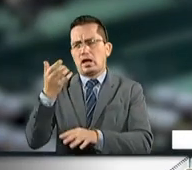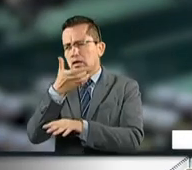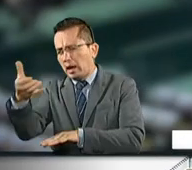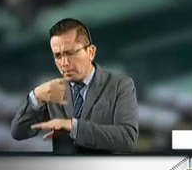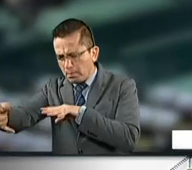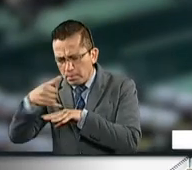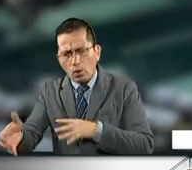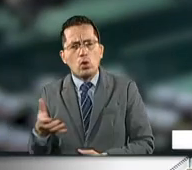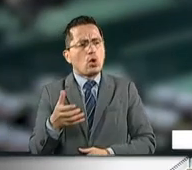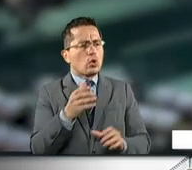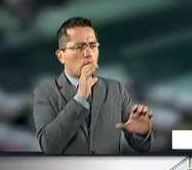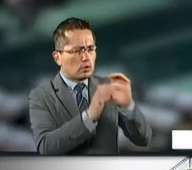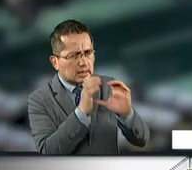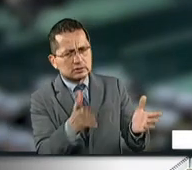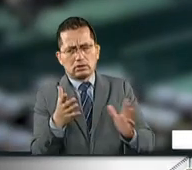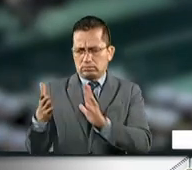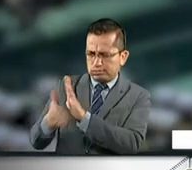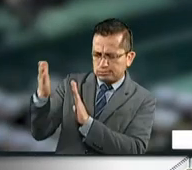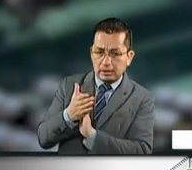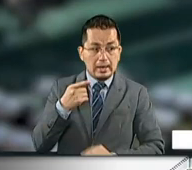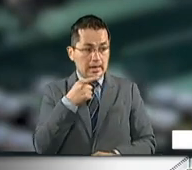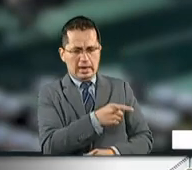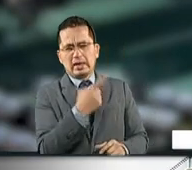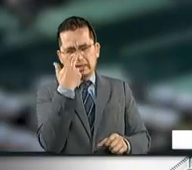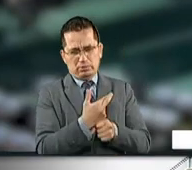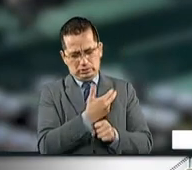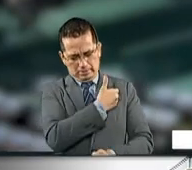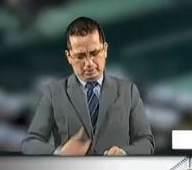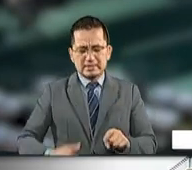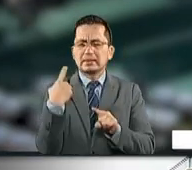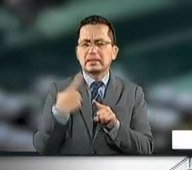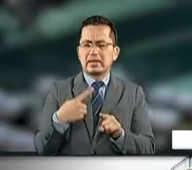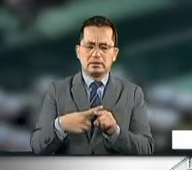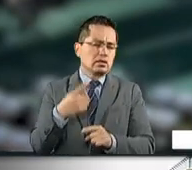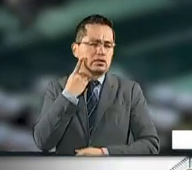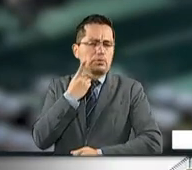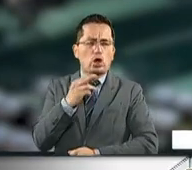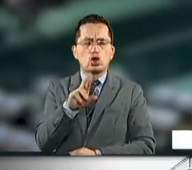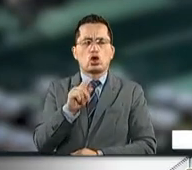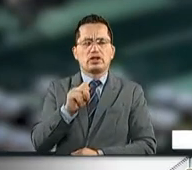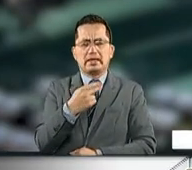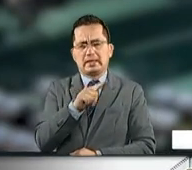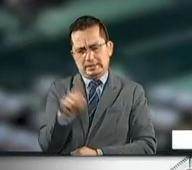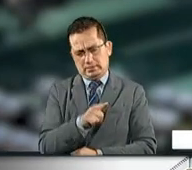y fomento Comunicaciones y Obras Públicas será presidida por el diputado Iván Arturo Rodríguez Rivera del pan